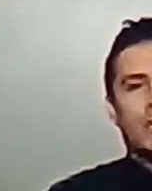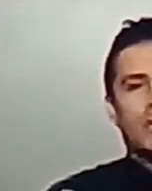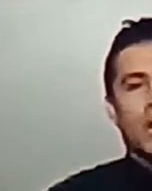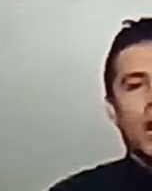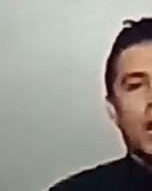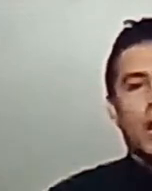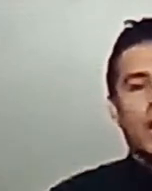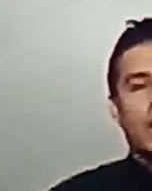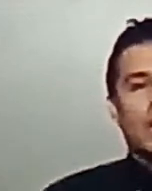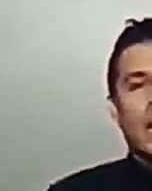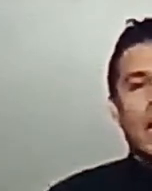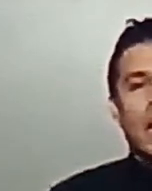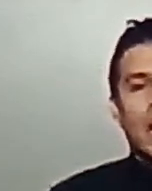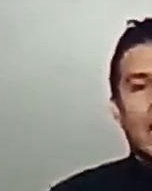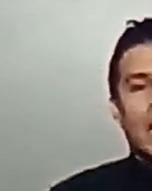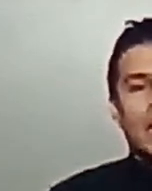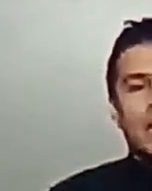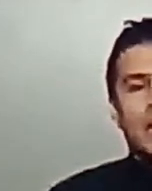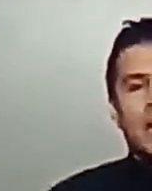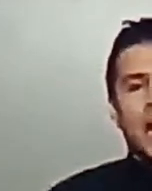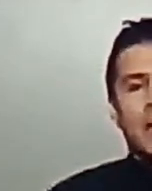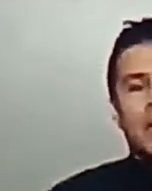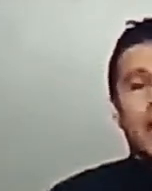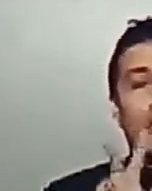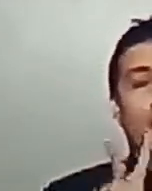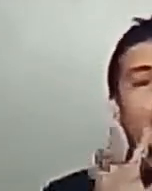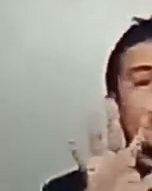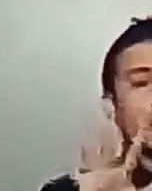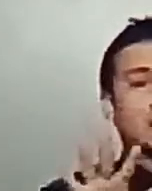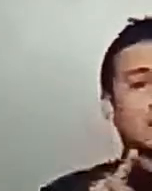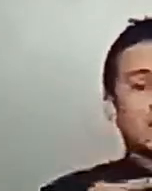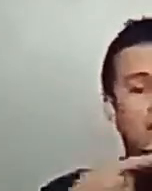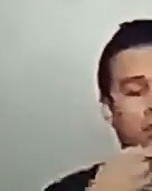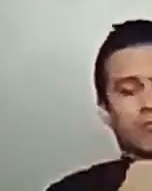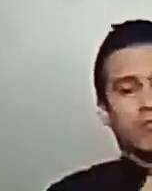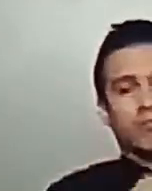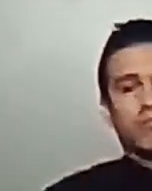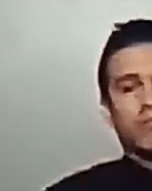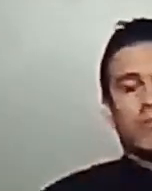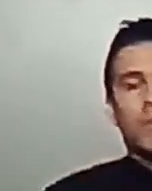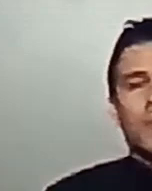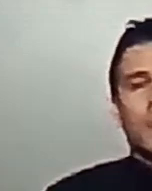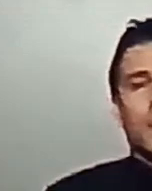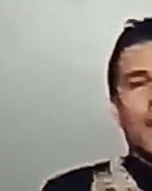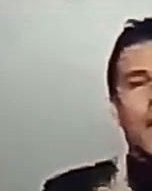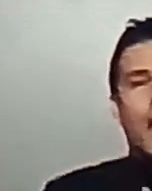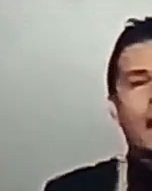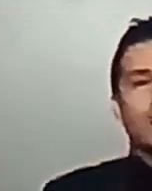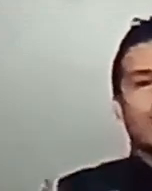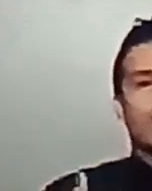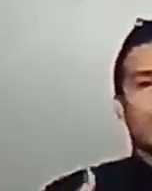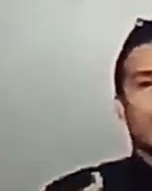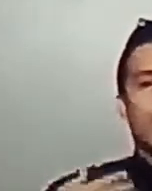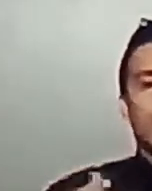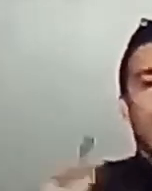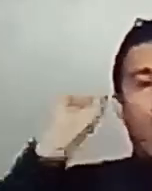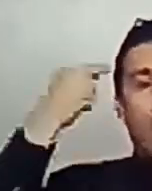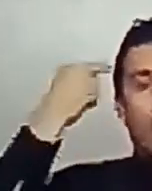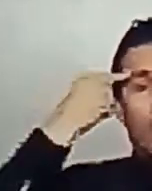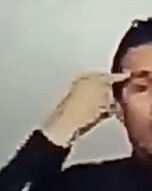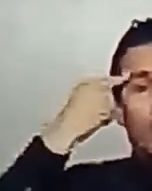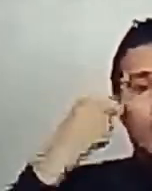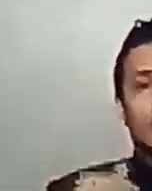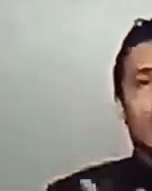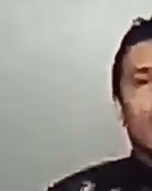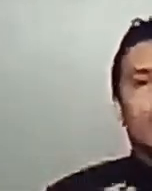Revolución Ciudadana. Hoy, algunos que votan, como la izquierda democrática, que votan con el gobierno, se quieren desmarcar. Pero no se